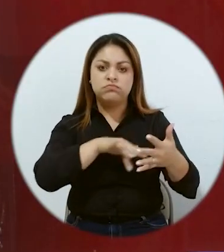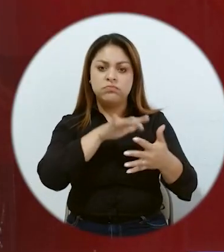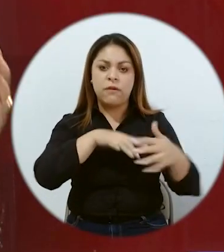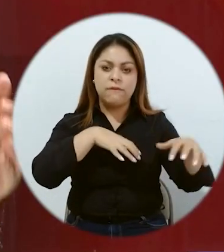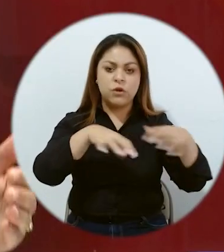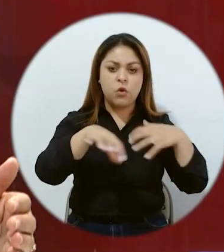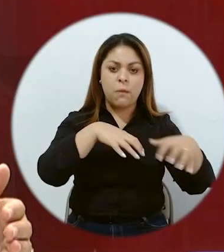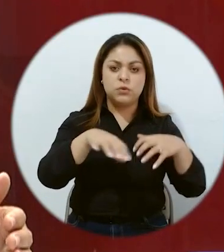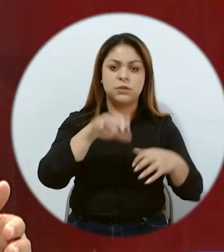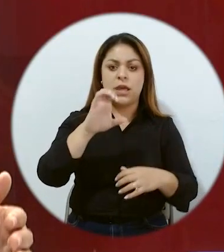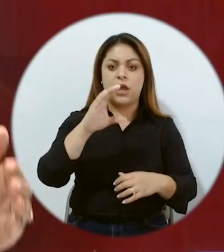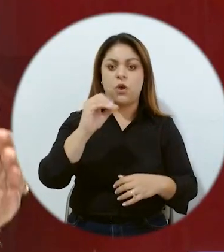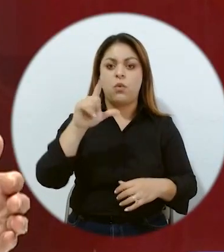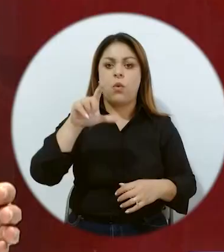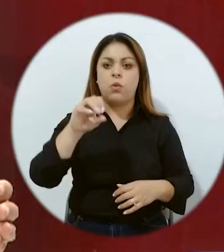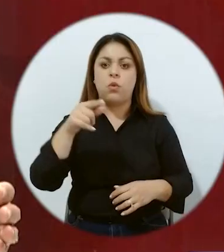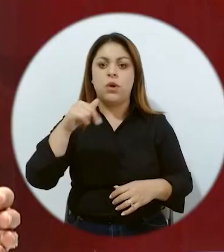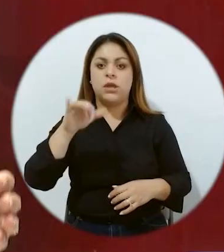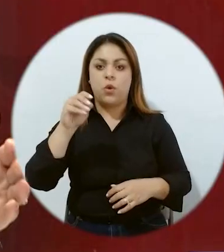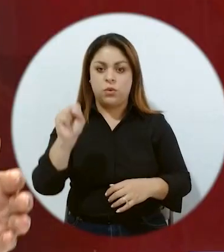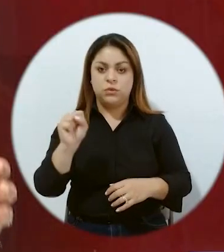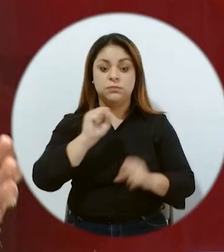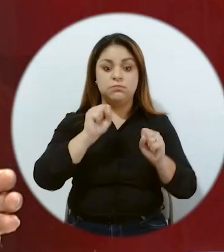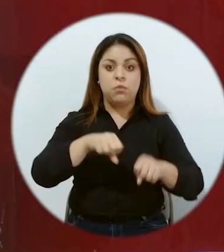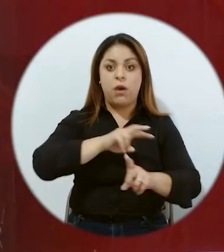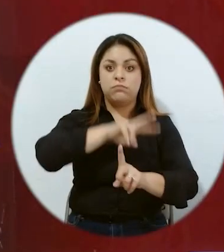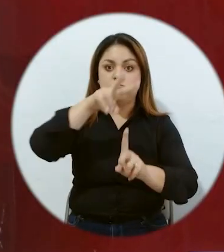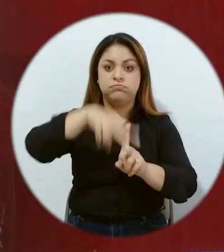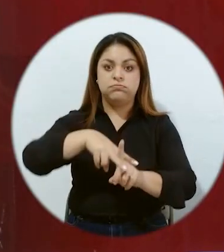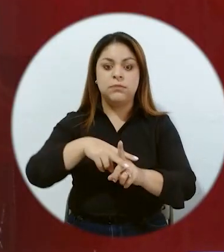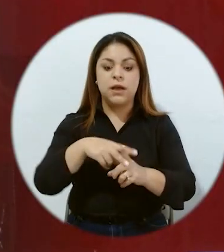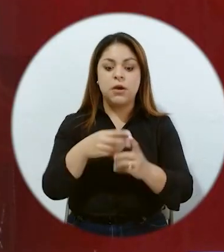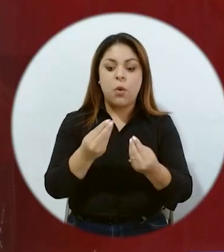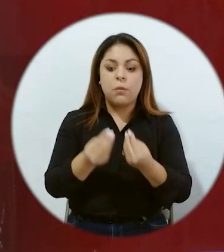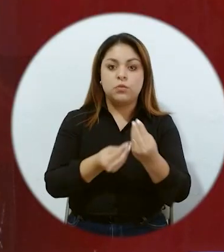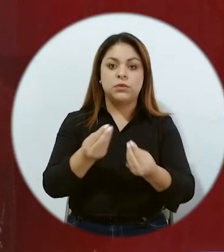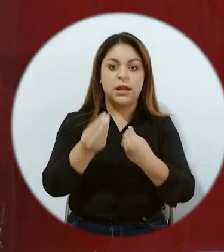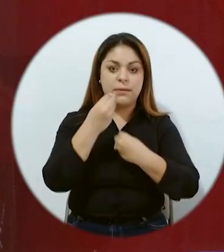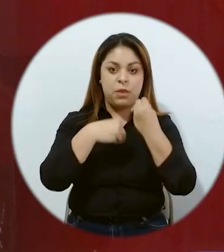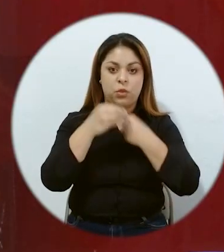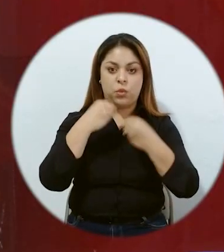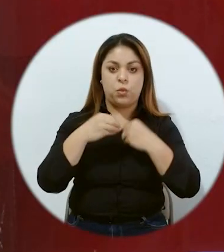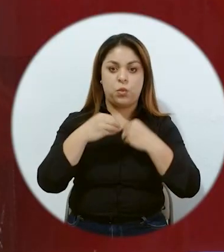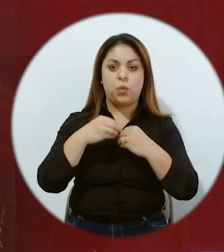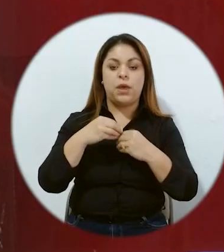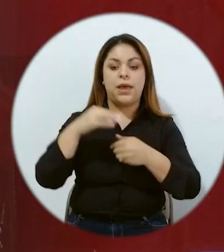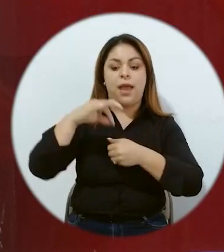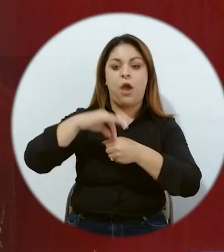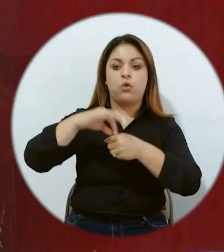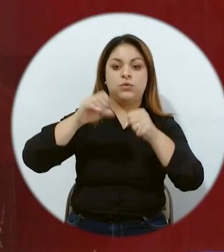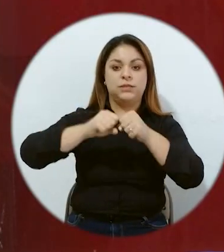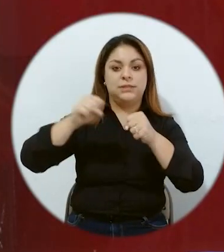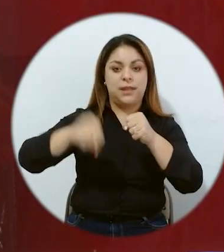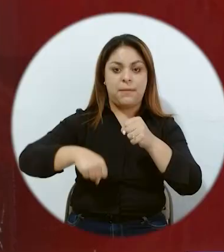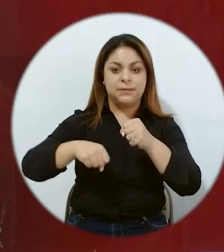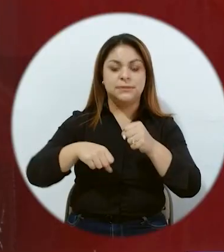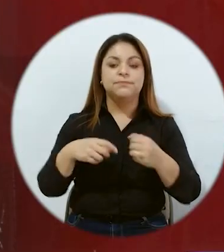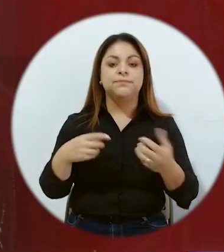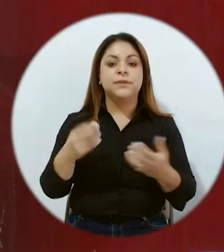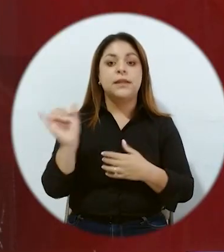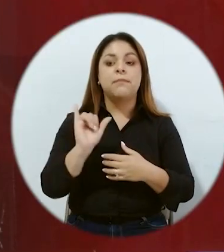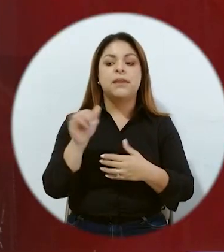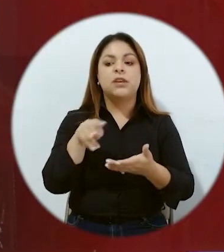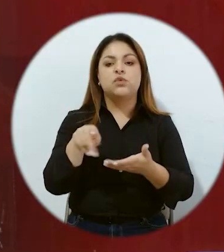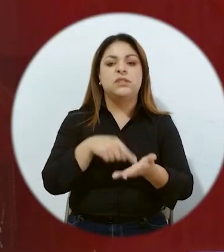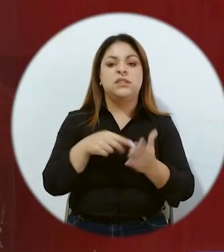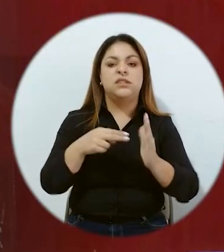ecológicos y aplicarlos a la producción de alimentos en los agroecosistemas. También se considera un conjunto de prácticas